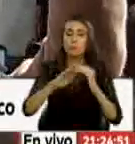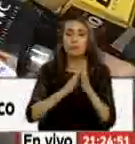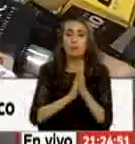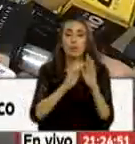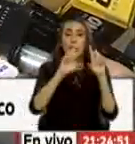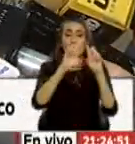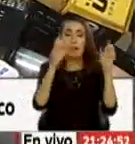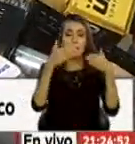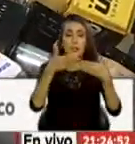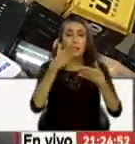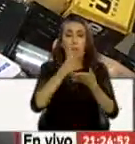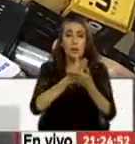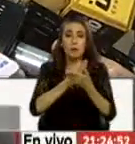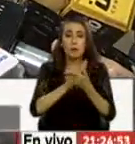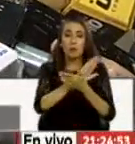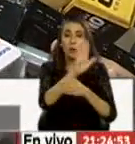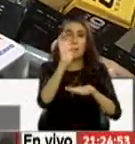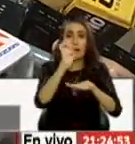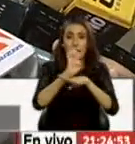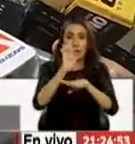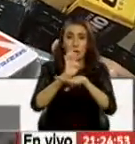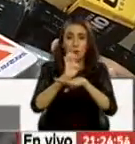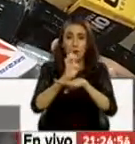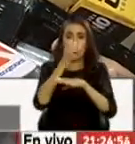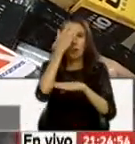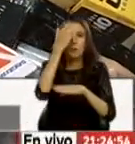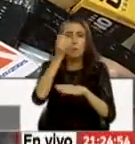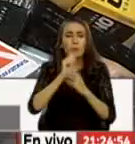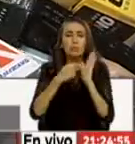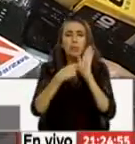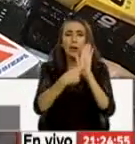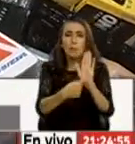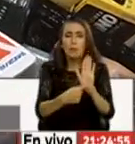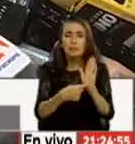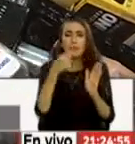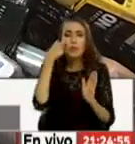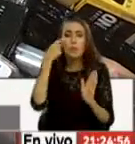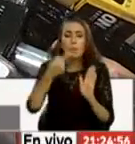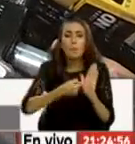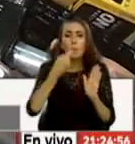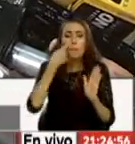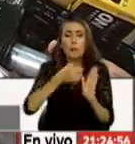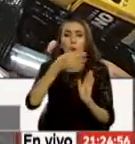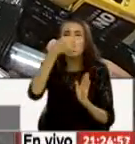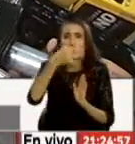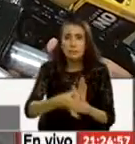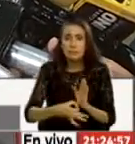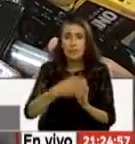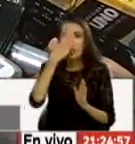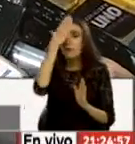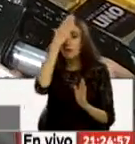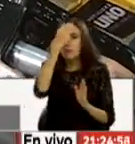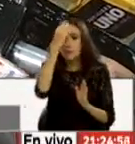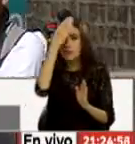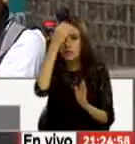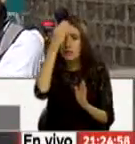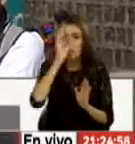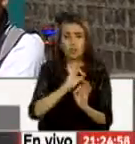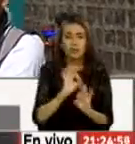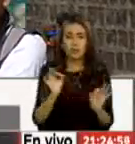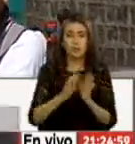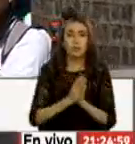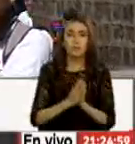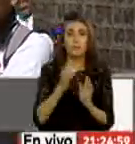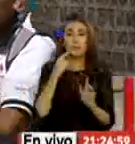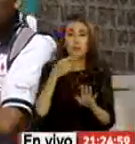Odebrecht. Le queda debiendo al Ecuador porque no ha presentado pruebas contundentes en contra del vicepresidente. Es de las que